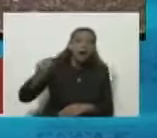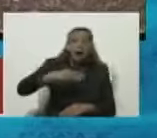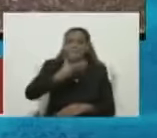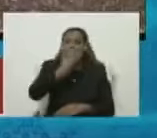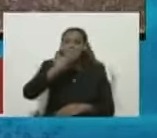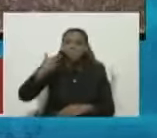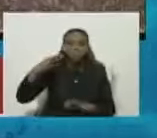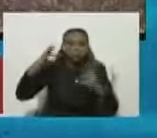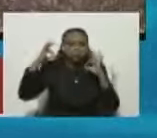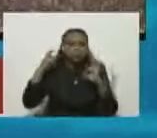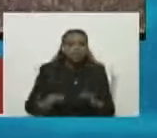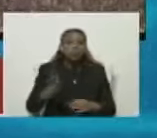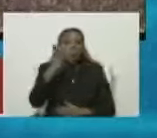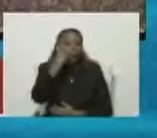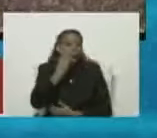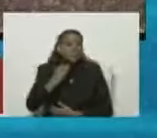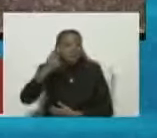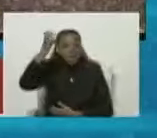Tengo la experiencia.